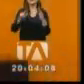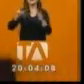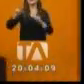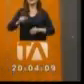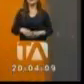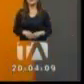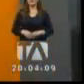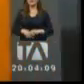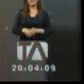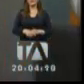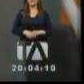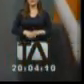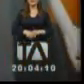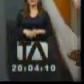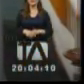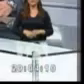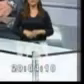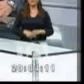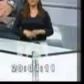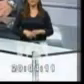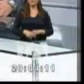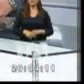María Gracia Costa,